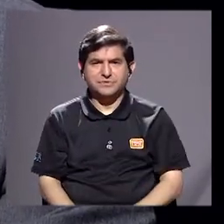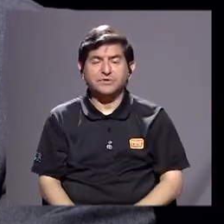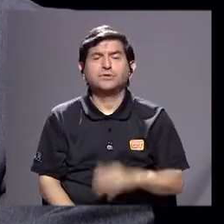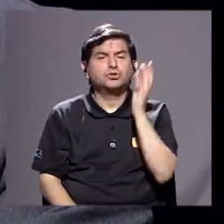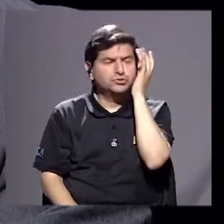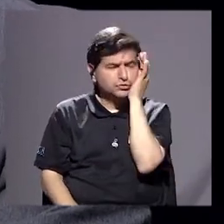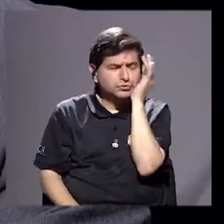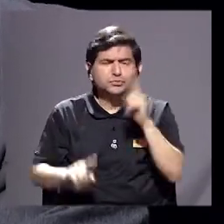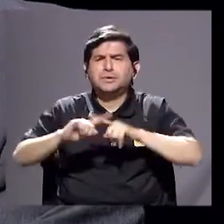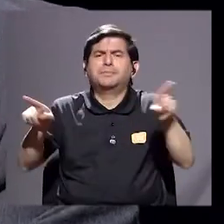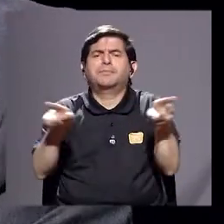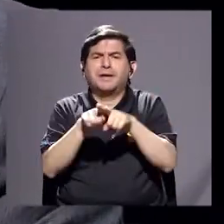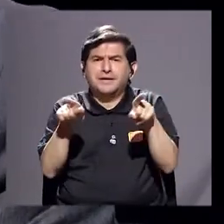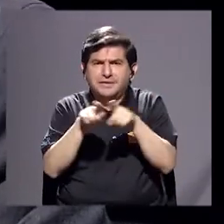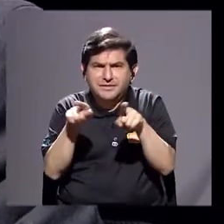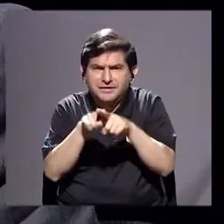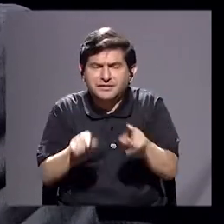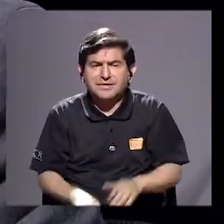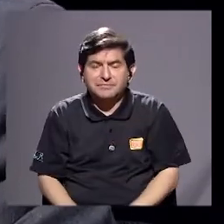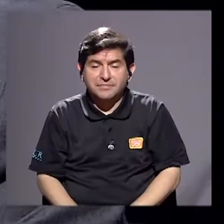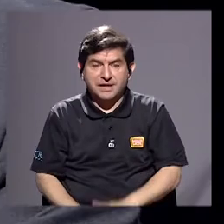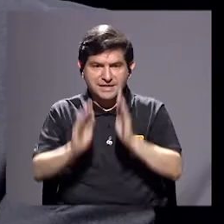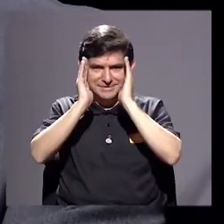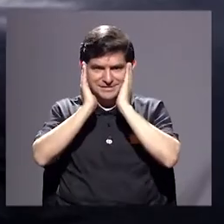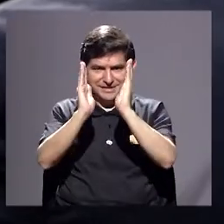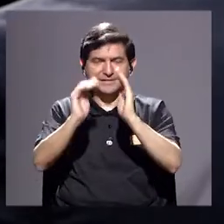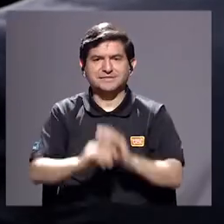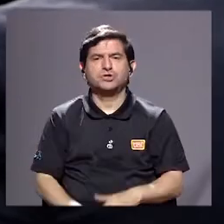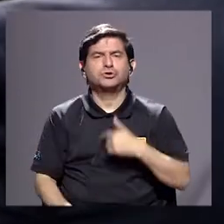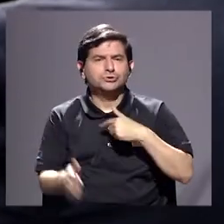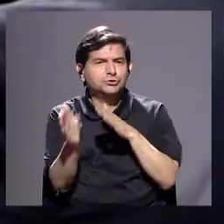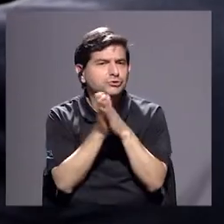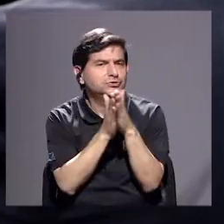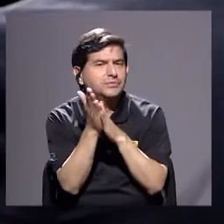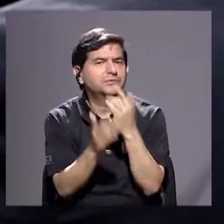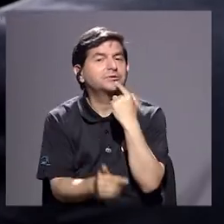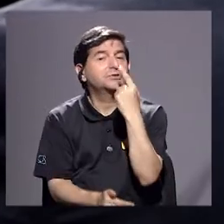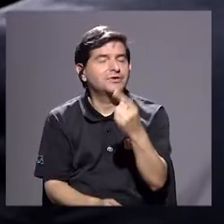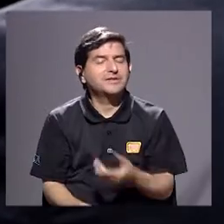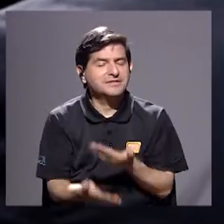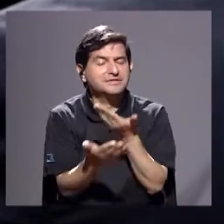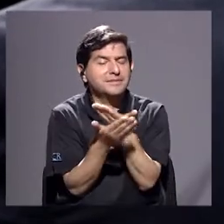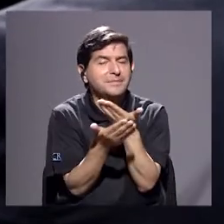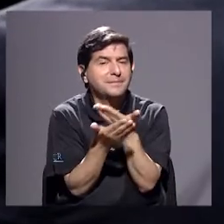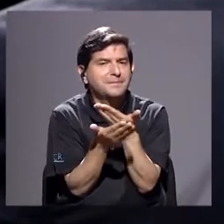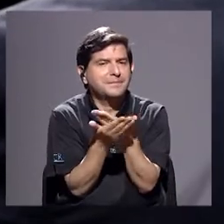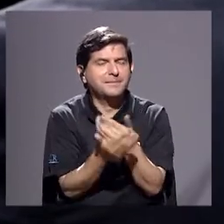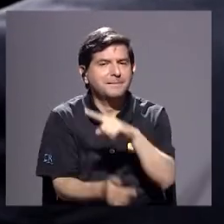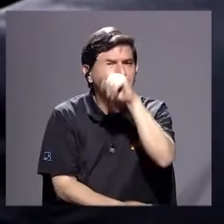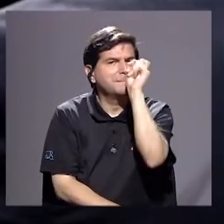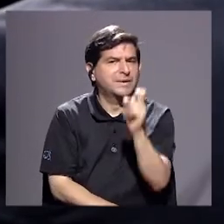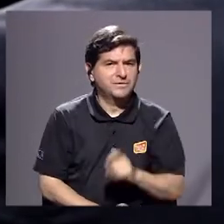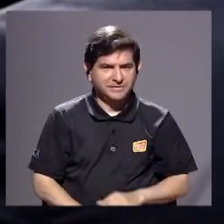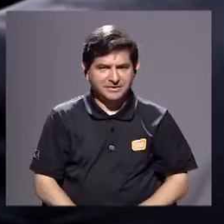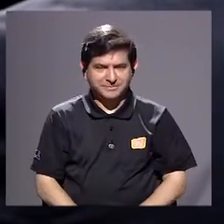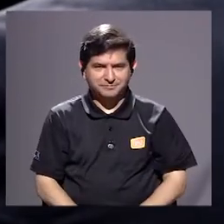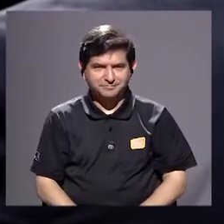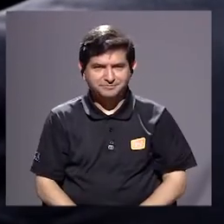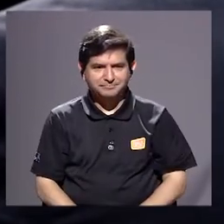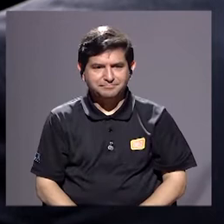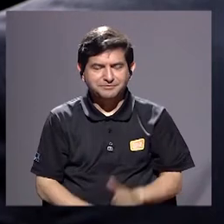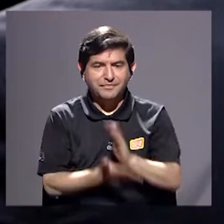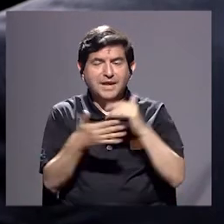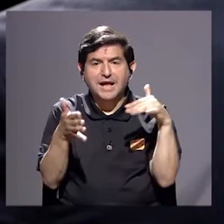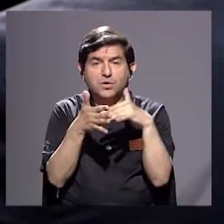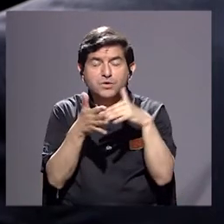nos preocupa pero además nos ocupa voy a aprovechar el que mencionamos todo el simulacro para hacer una consulta y han